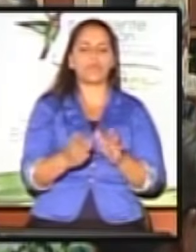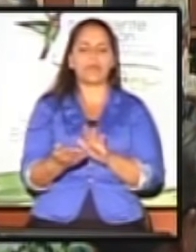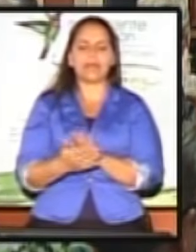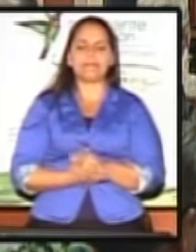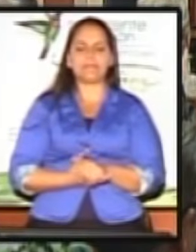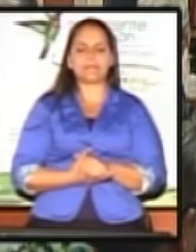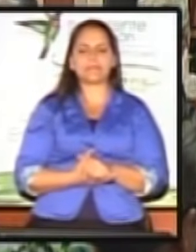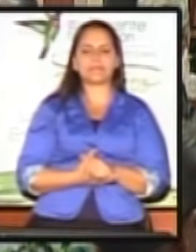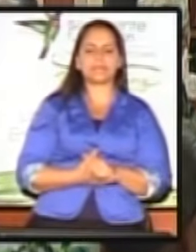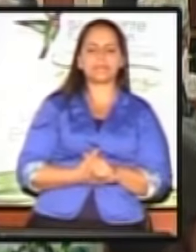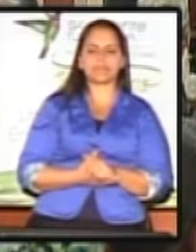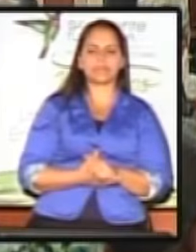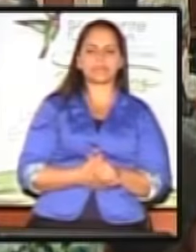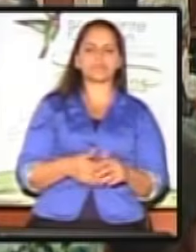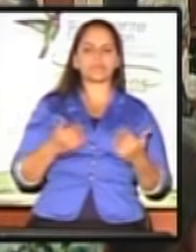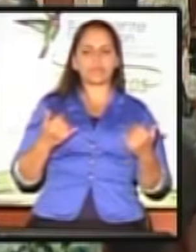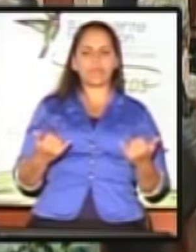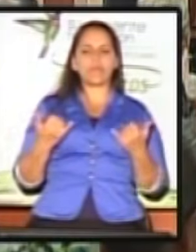Resulta que esta charla viene es por esto.